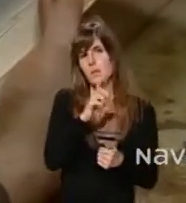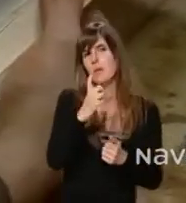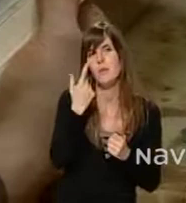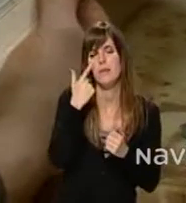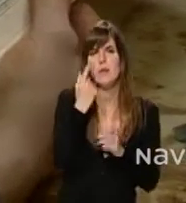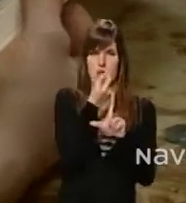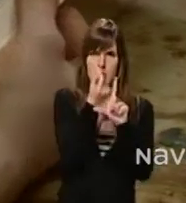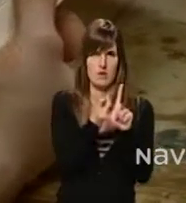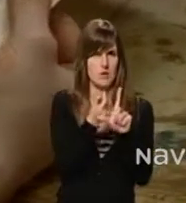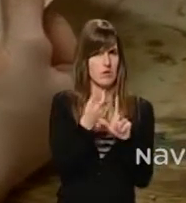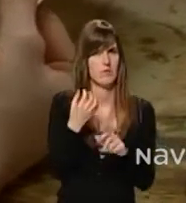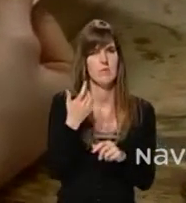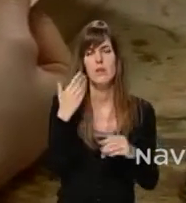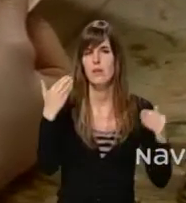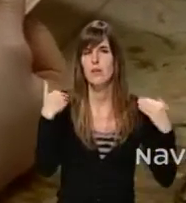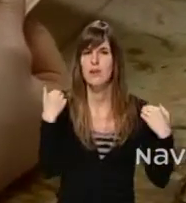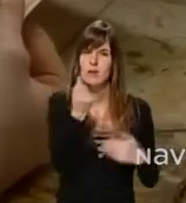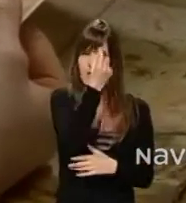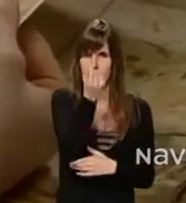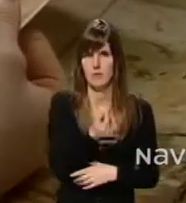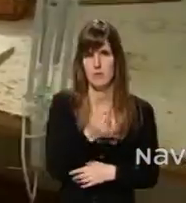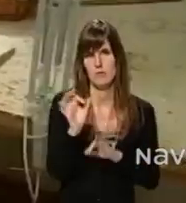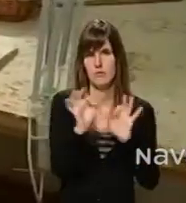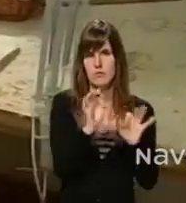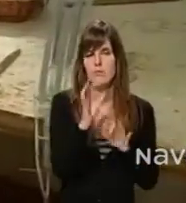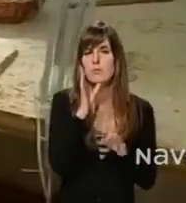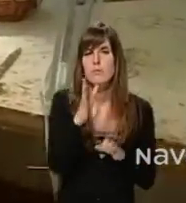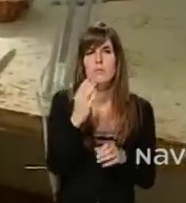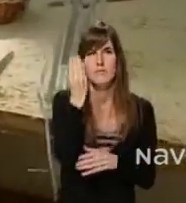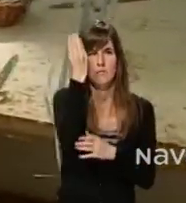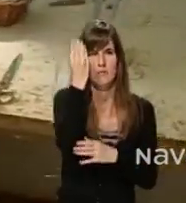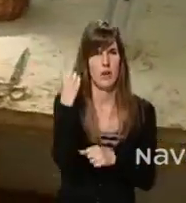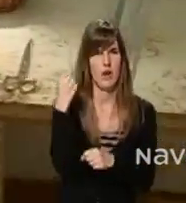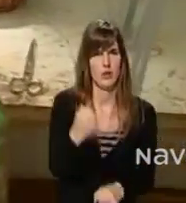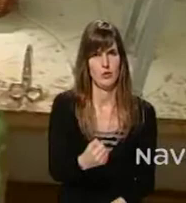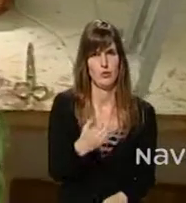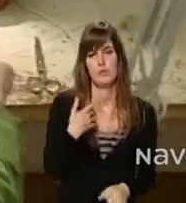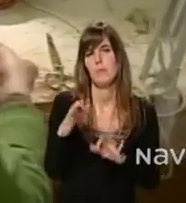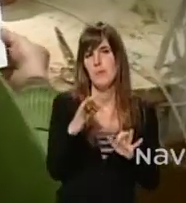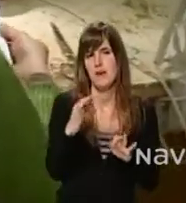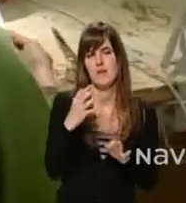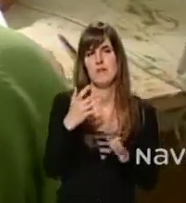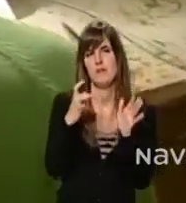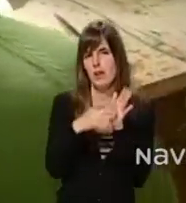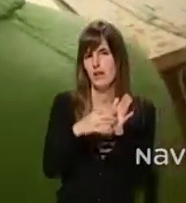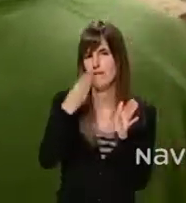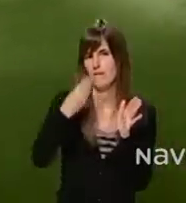el diseño del gigante, además teniendo en cuenta que va a ser una figura que por muchos años va a estar ahí, hay que hacer algo digno,